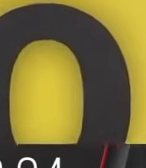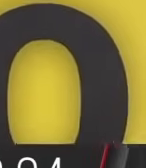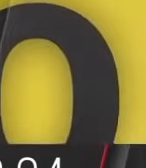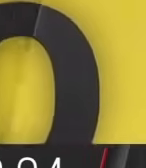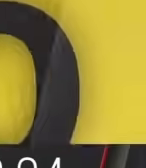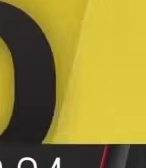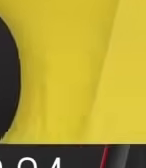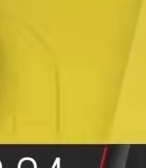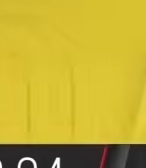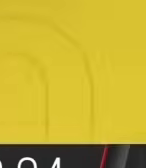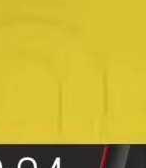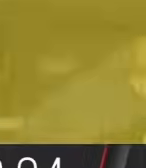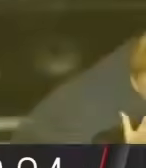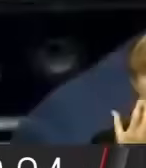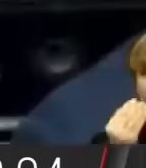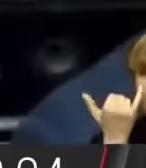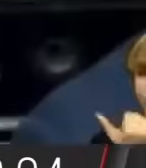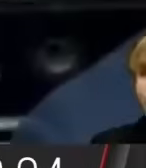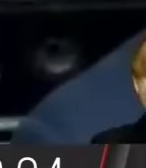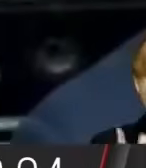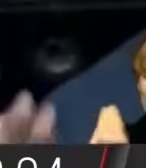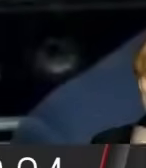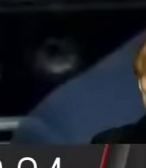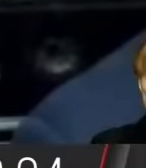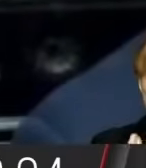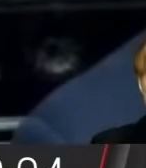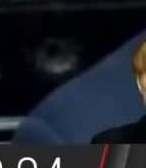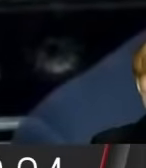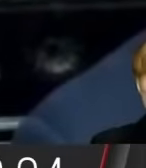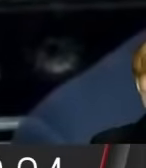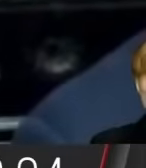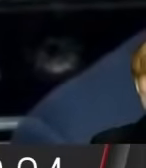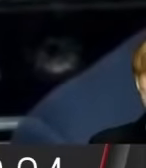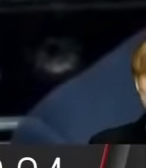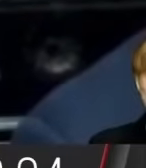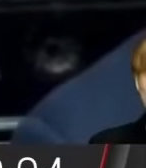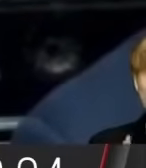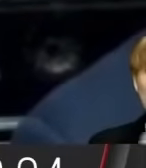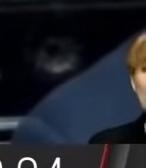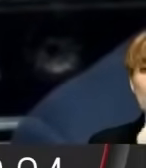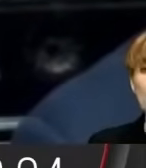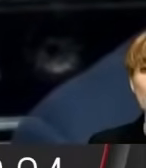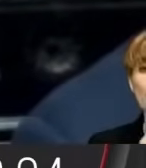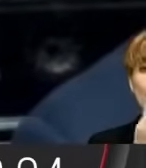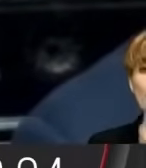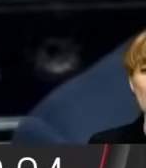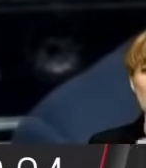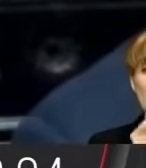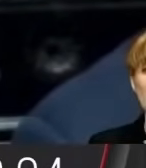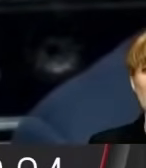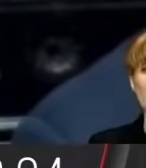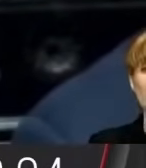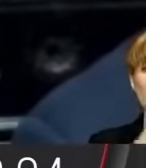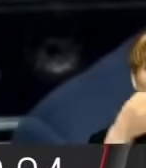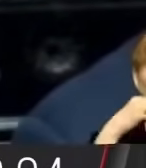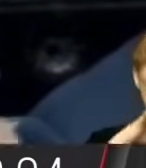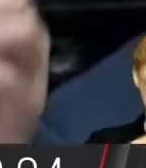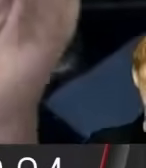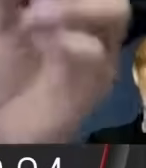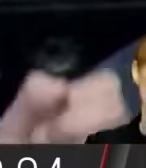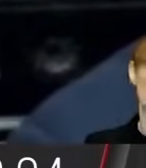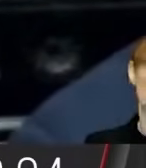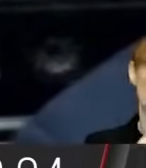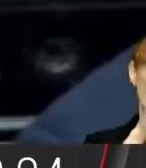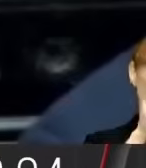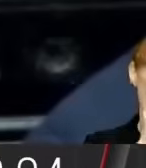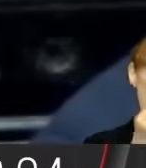eso, ¿sí? Sí, se acaba de votar la reforma previsional. ¿Esto qué significa? En la práctica, no va a haber más moratoria cuando esto pase por el